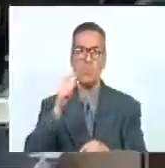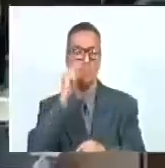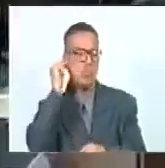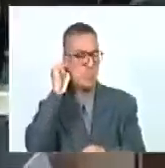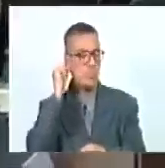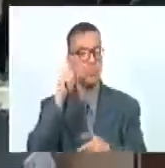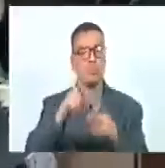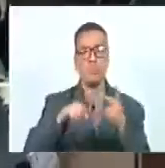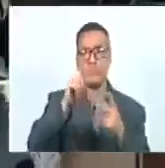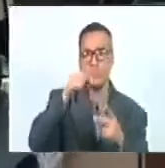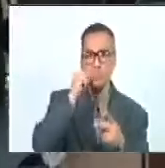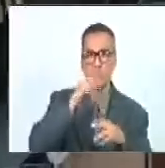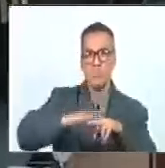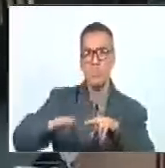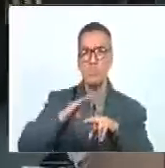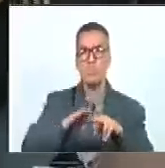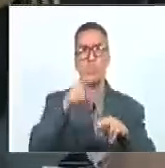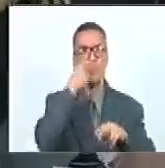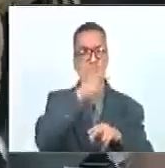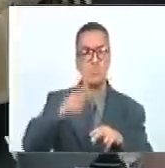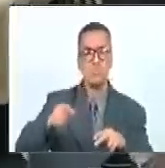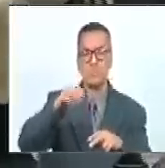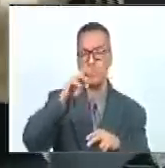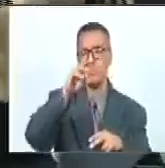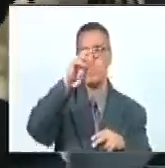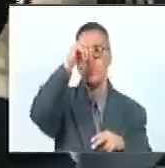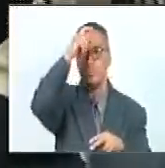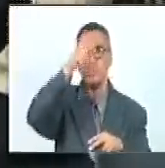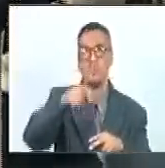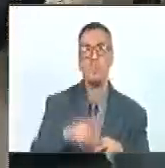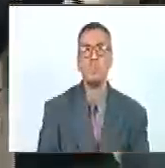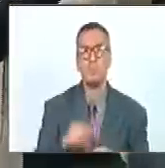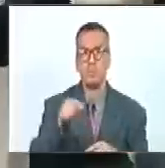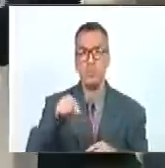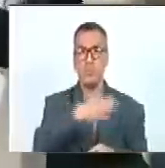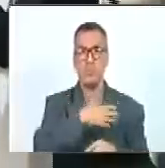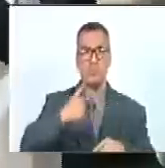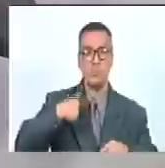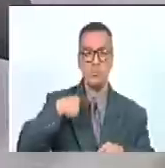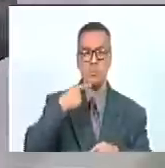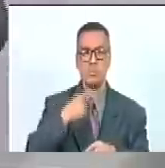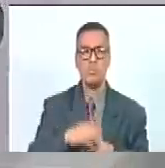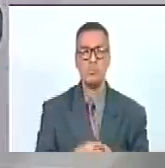mujeres, a hombres, a niños del pueblo palestino. Yo quiero